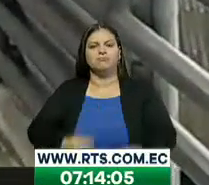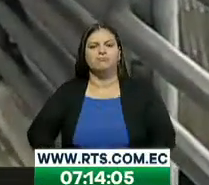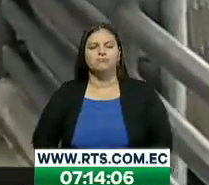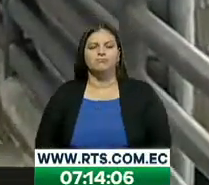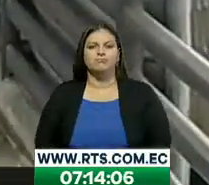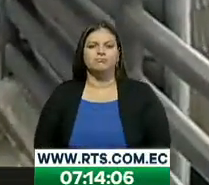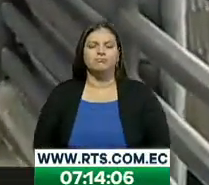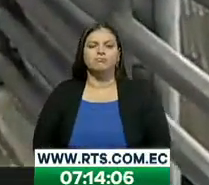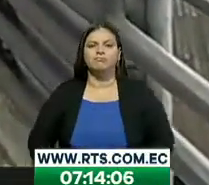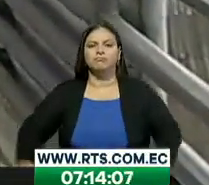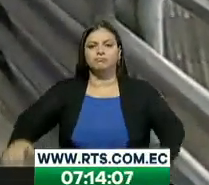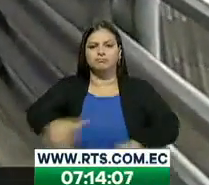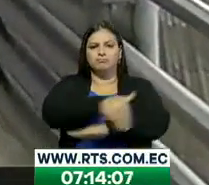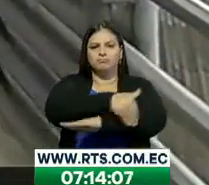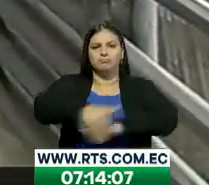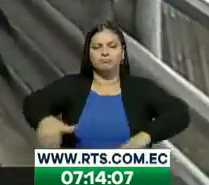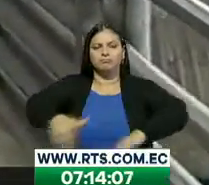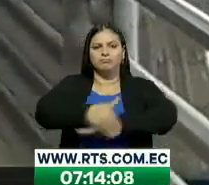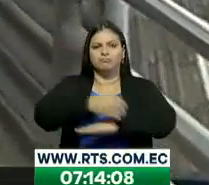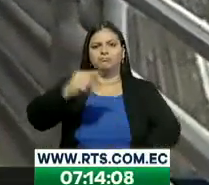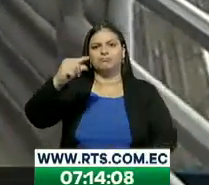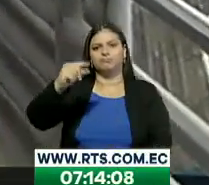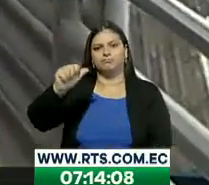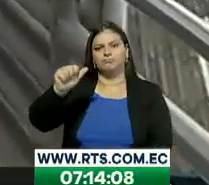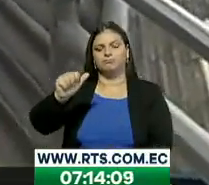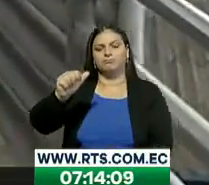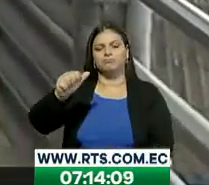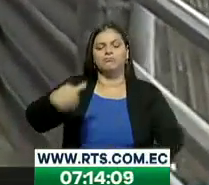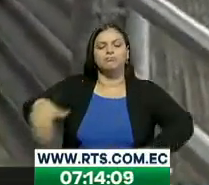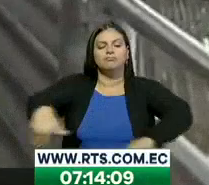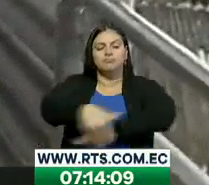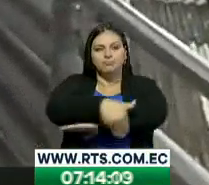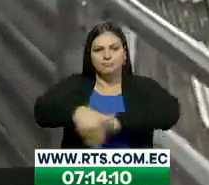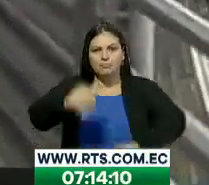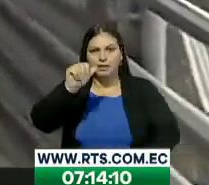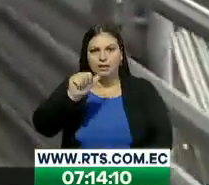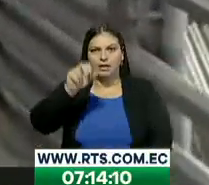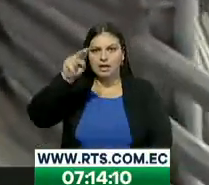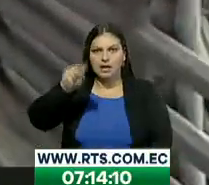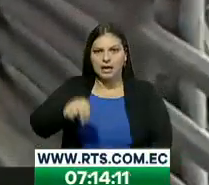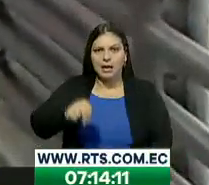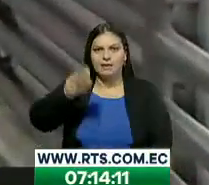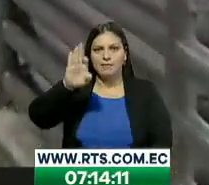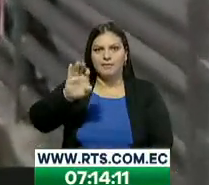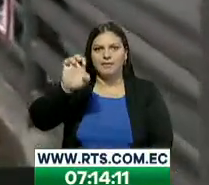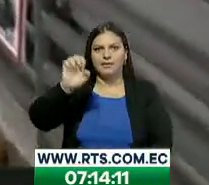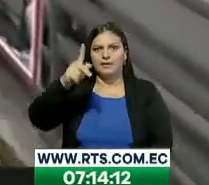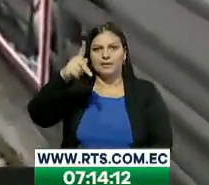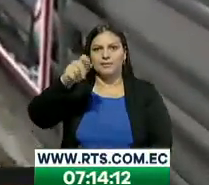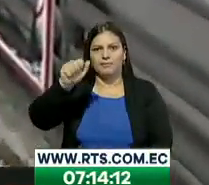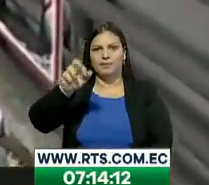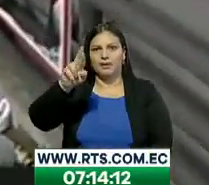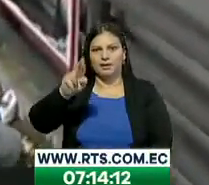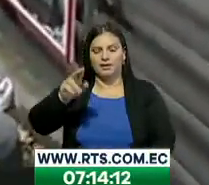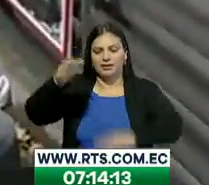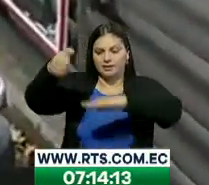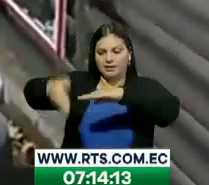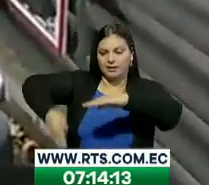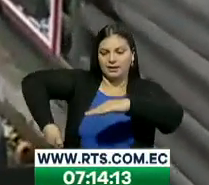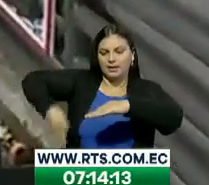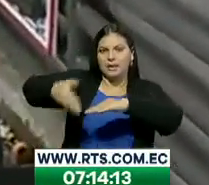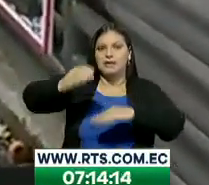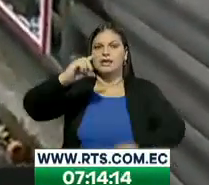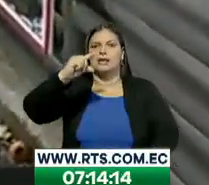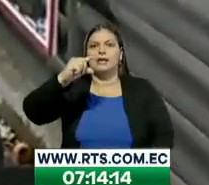ubicado en la calle García Moreno y Antepara, junto al Centro Médico Cerli, García, Goyena y